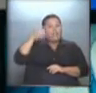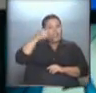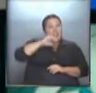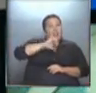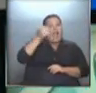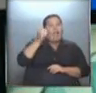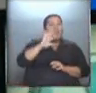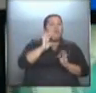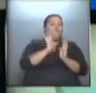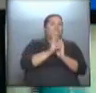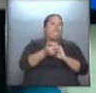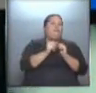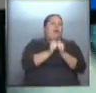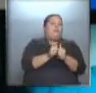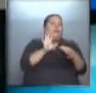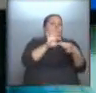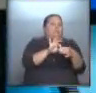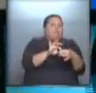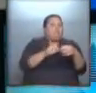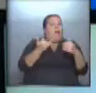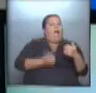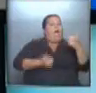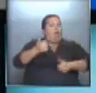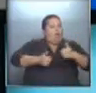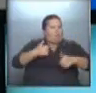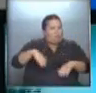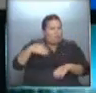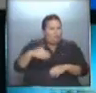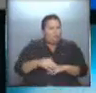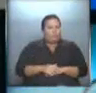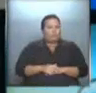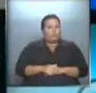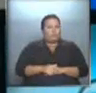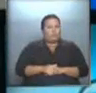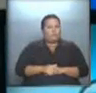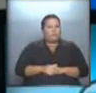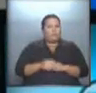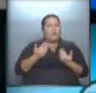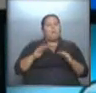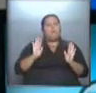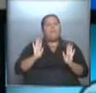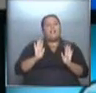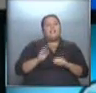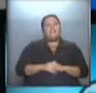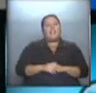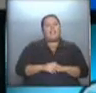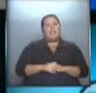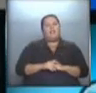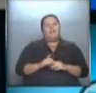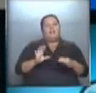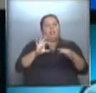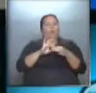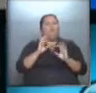de acompañamiento, de adhesión muy competitivo, que puede ser adjetivado como de núcleo